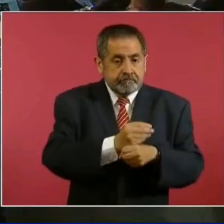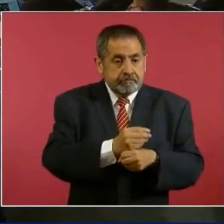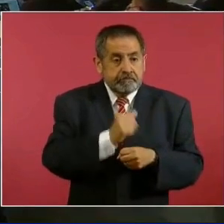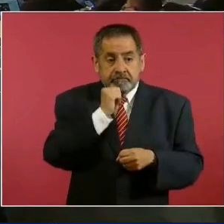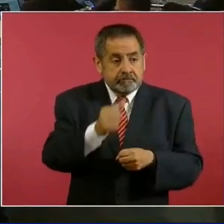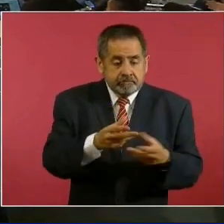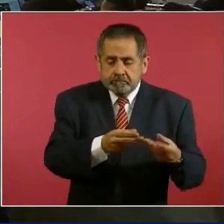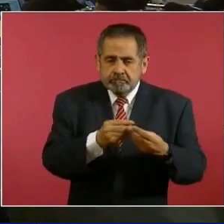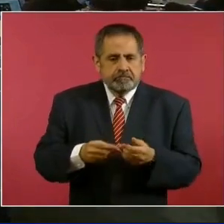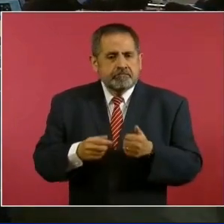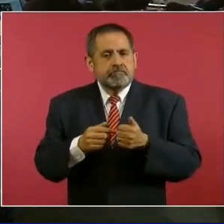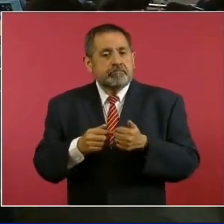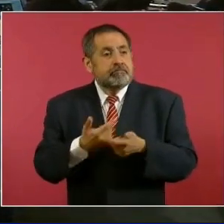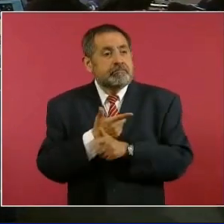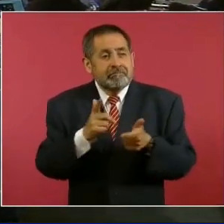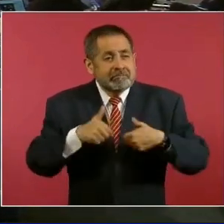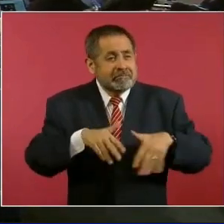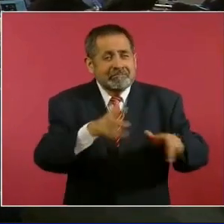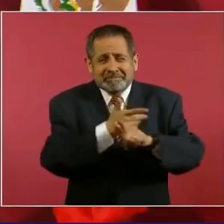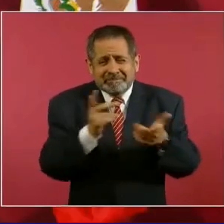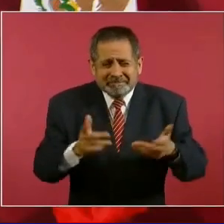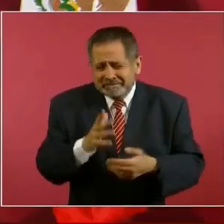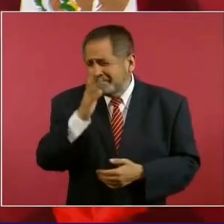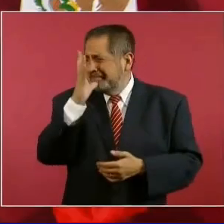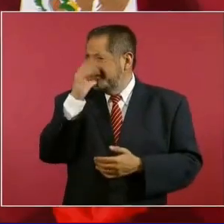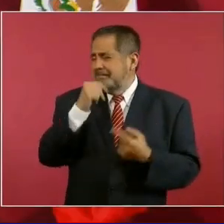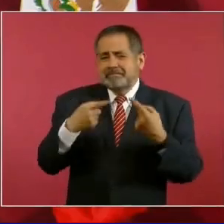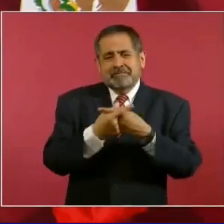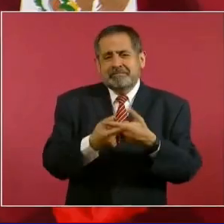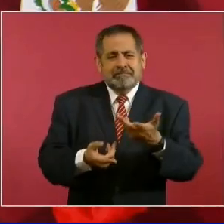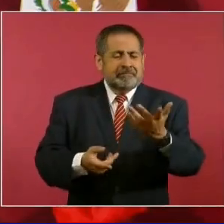Y voy a dejar en libertad.